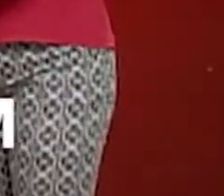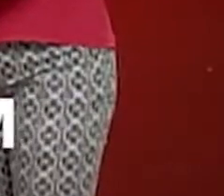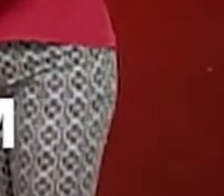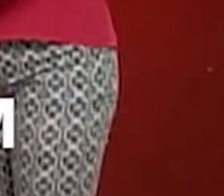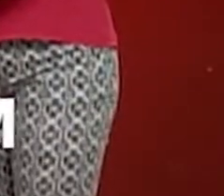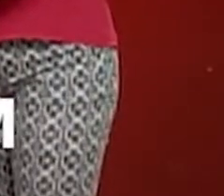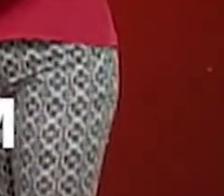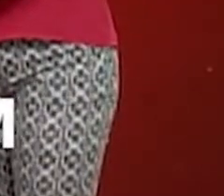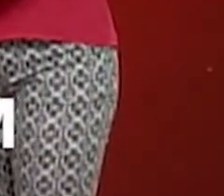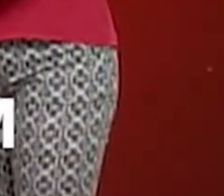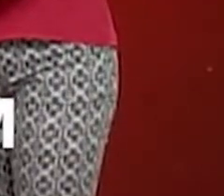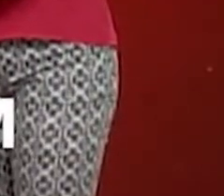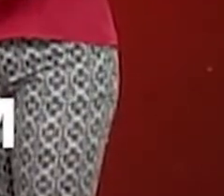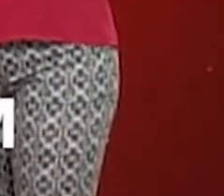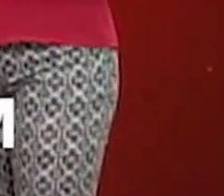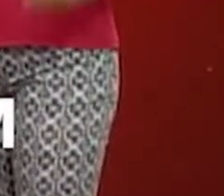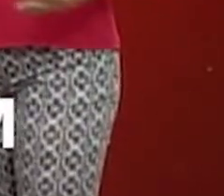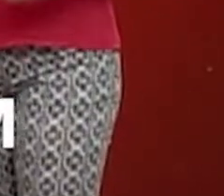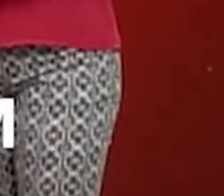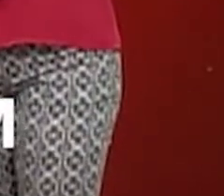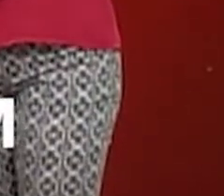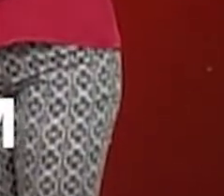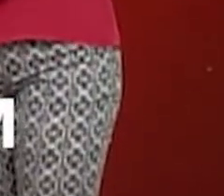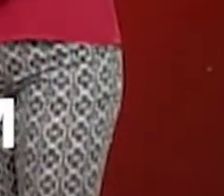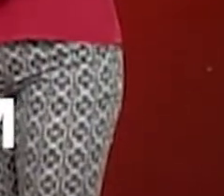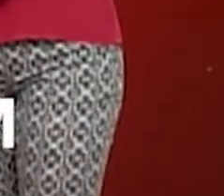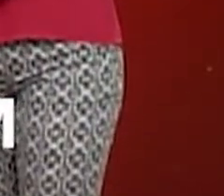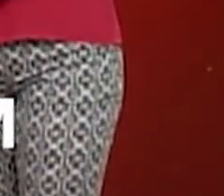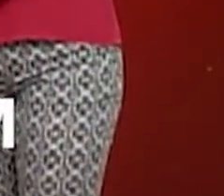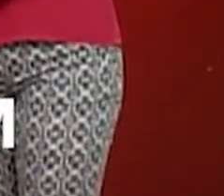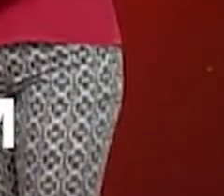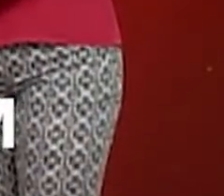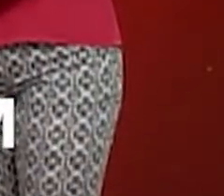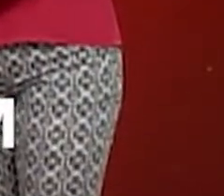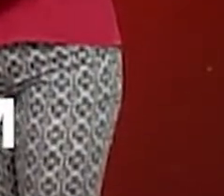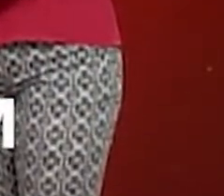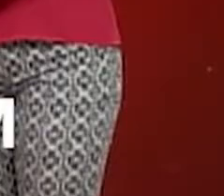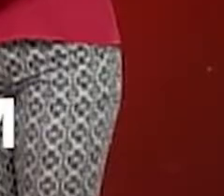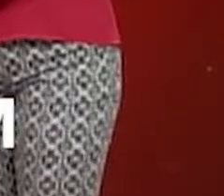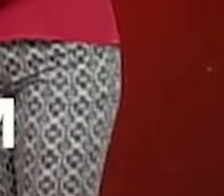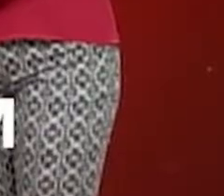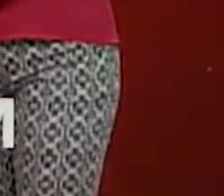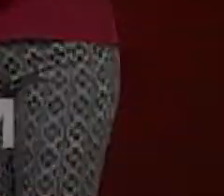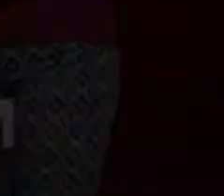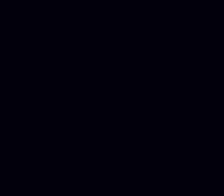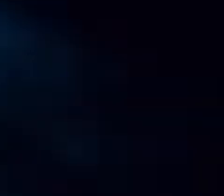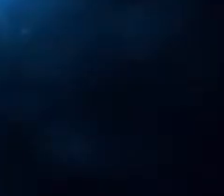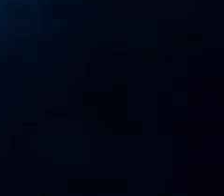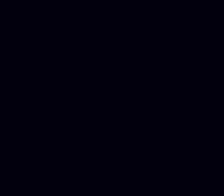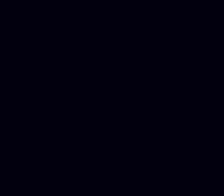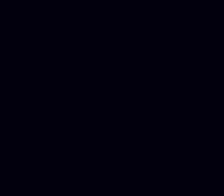Todos los sábados a las 5 de la tarde, la rueda de la fortuna por 13 Costa Rica Televisión.